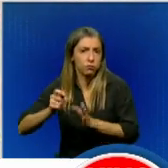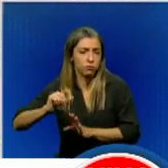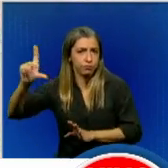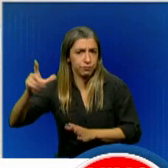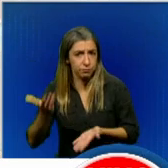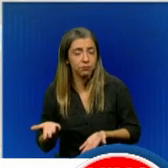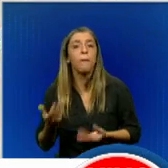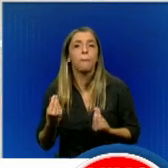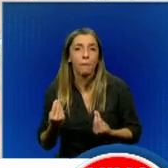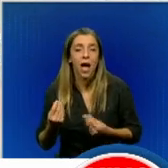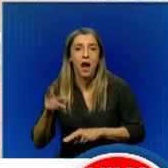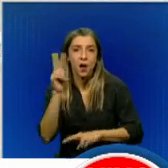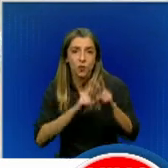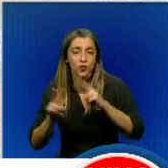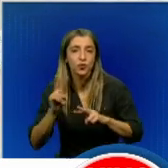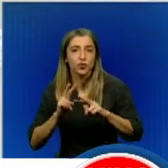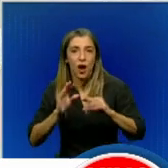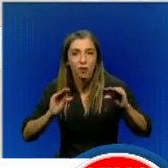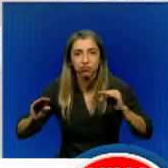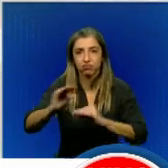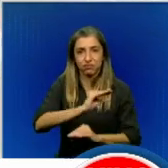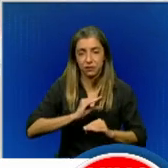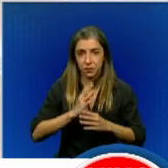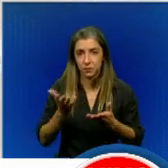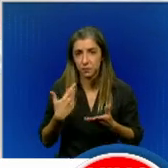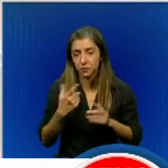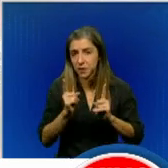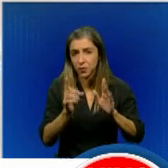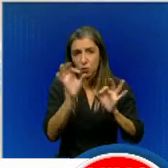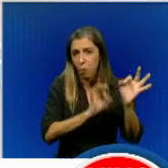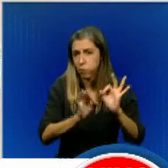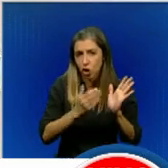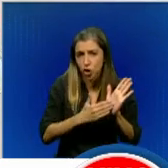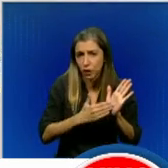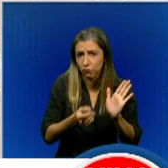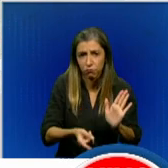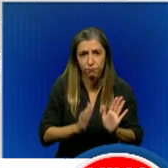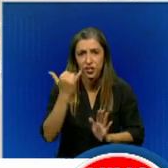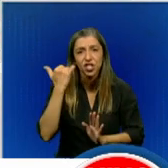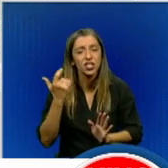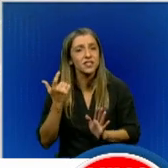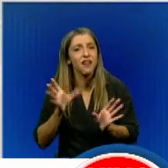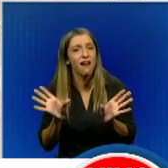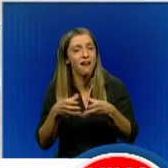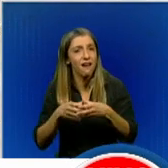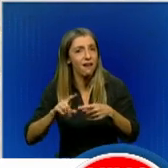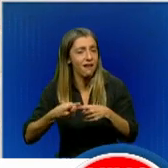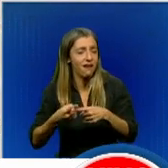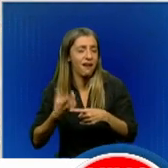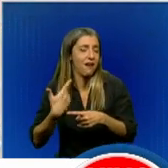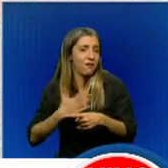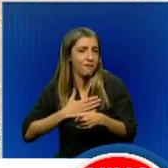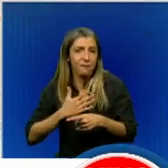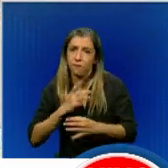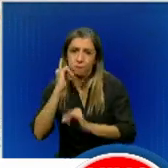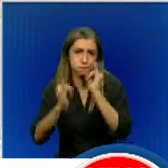estamos haciendo con este proyecto que ya no han desarrollado los compañeros del bloque que han informado